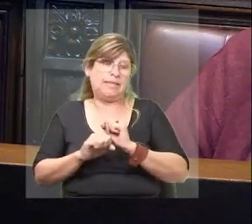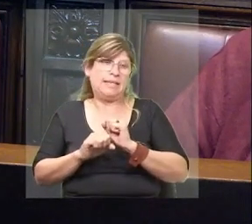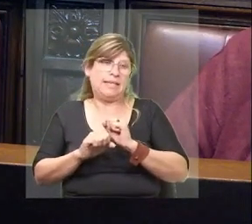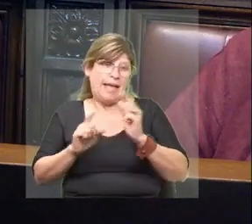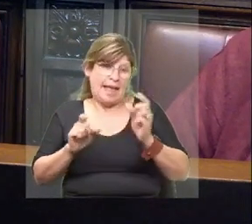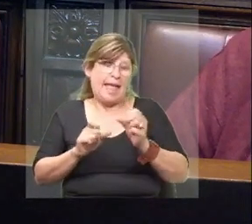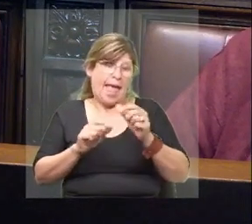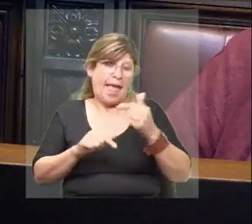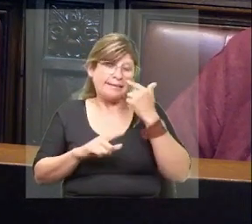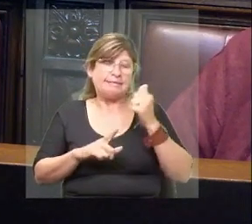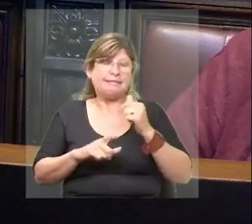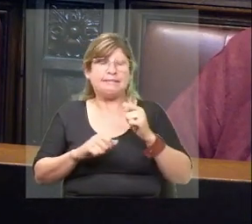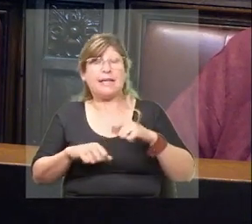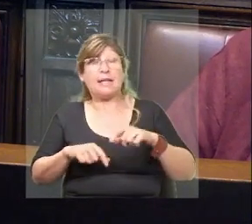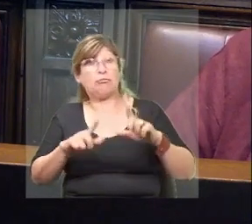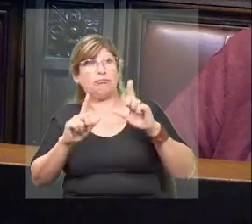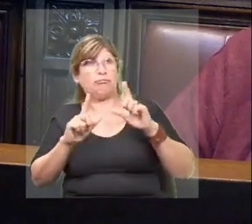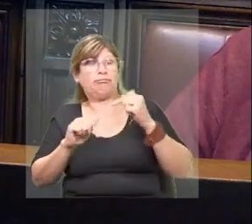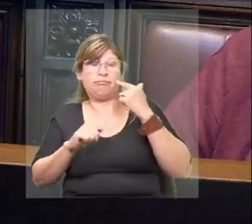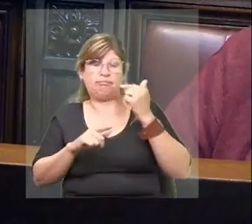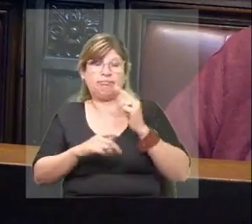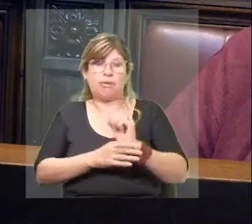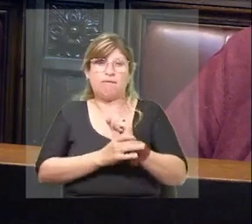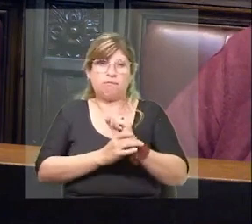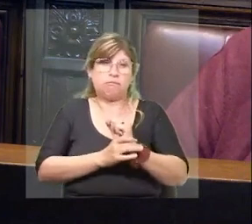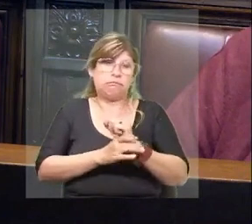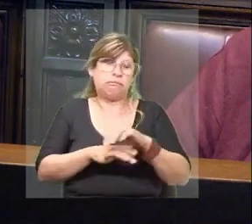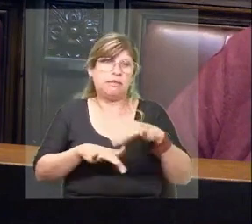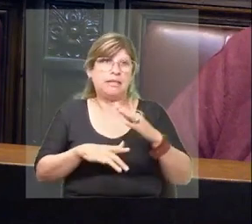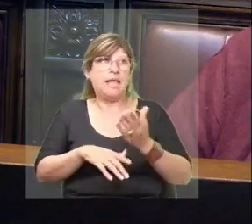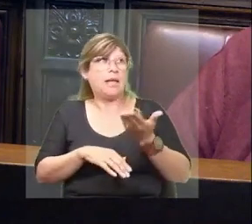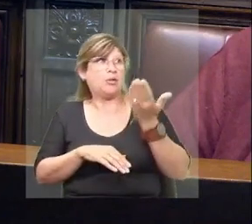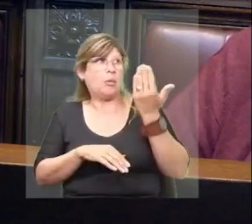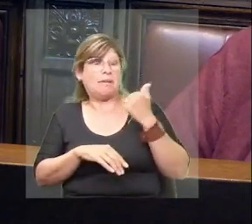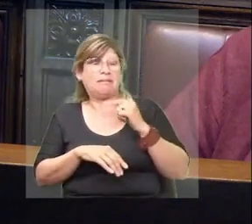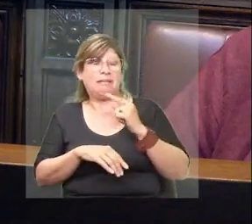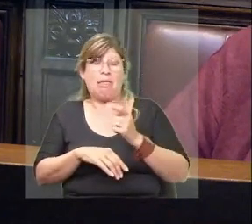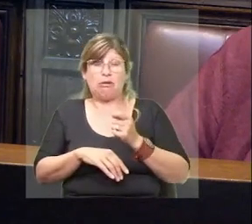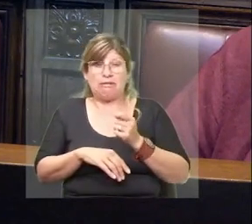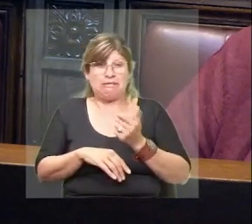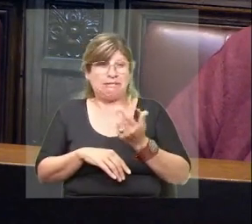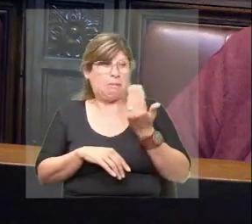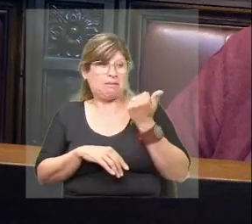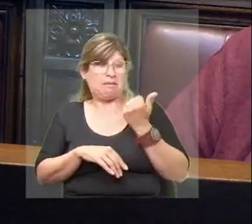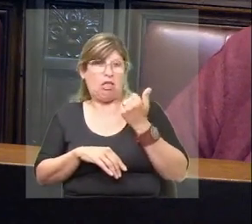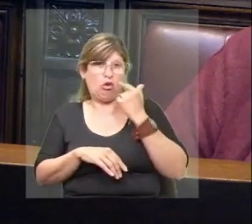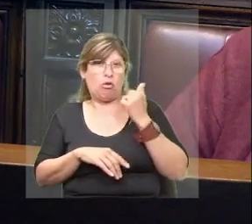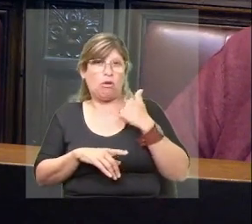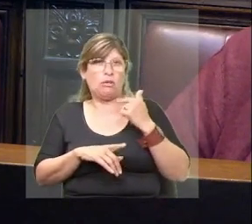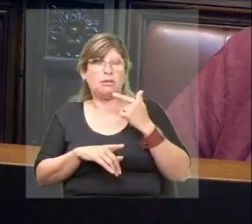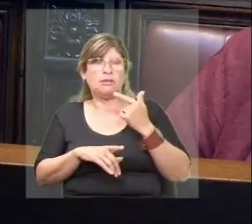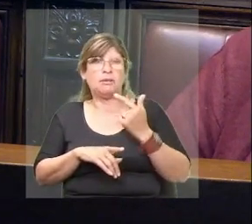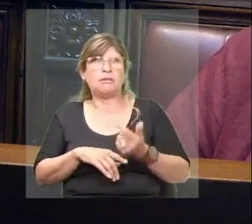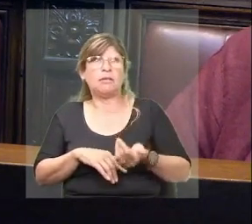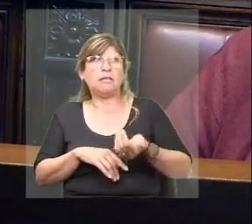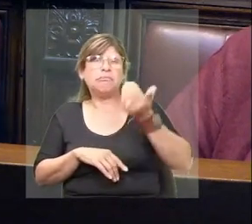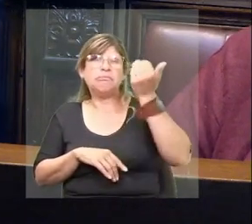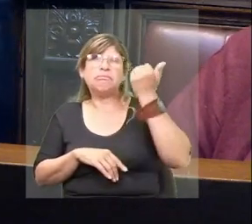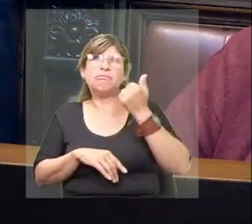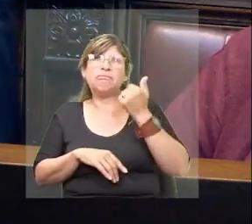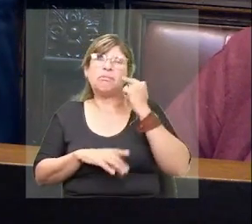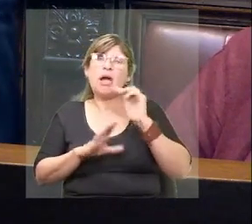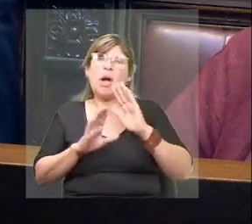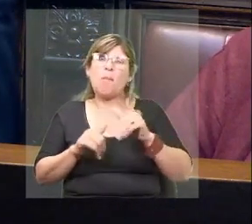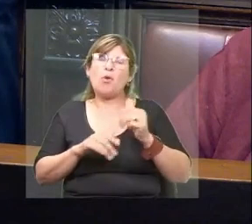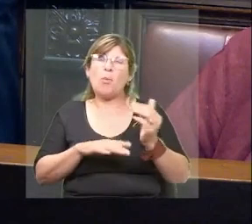de Danilo una figura memorable de nuestro pasado reciente, que remonta a la